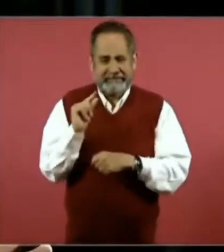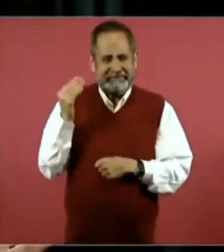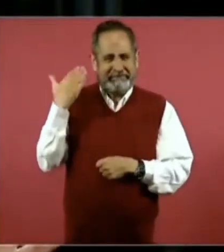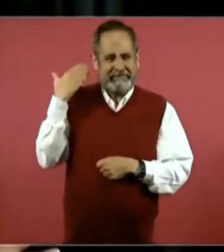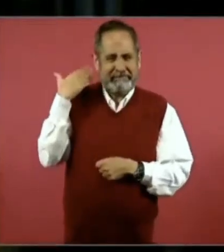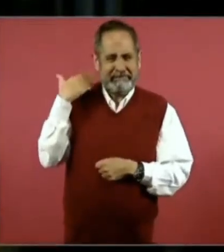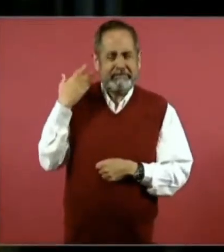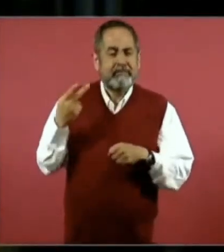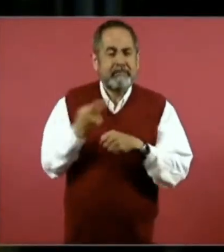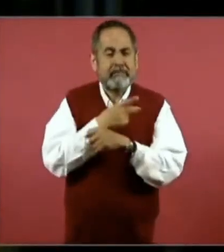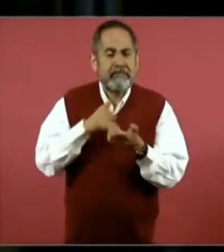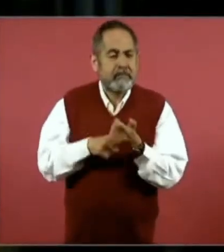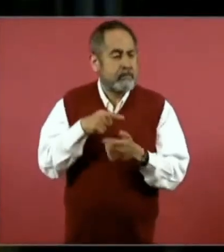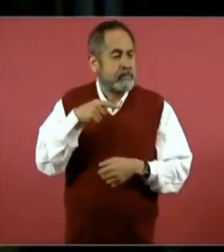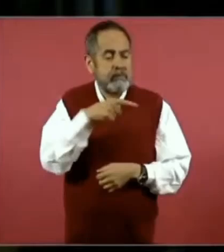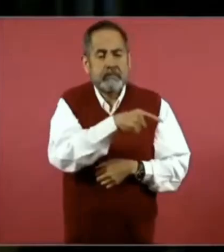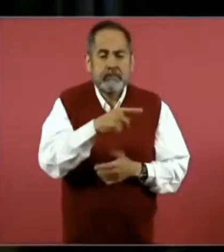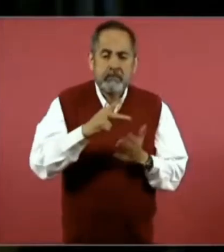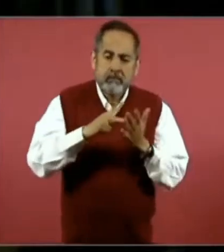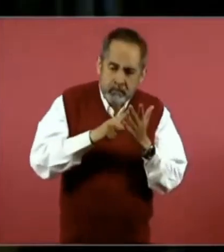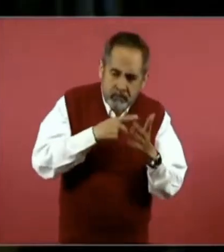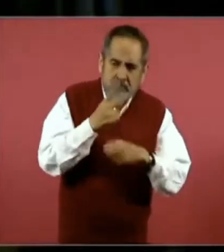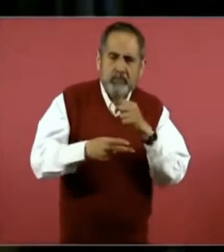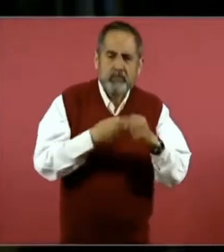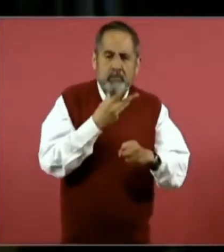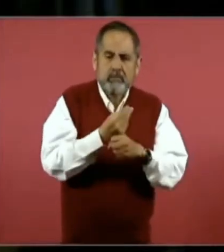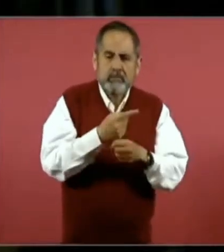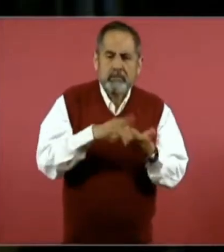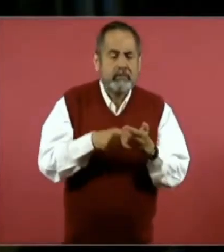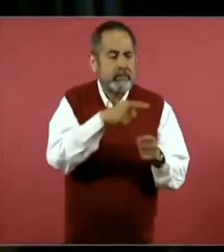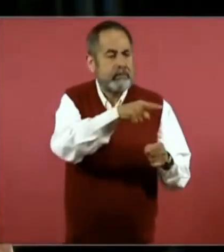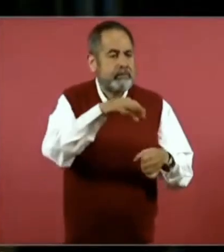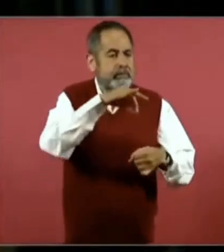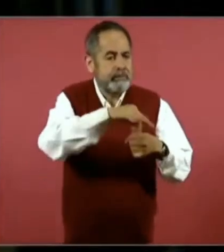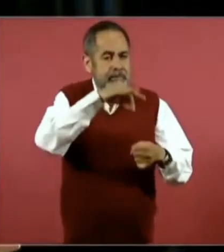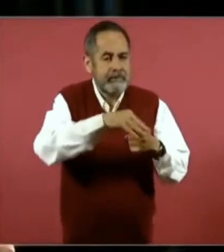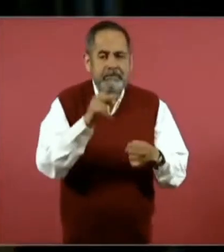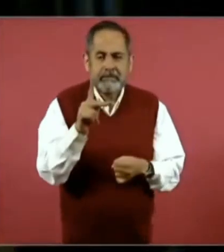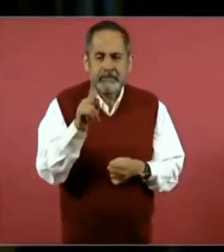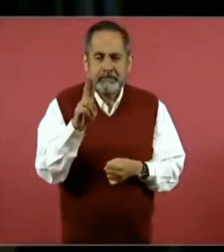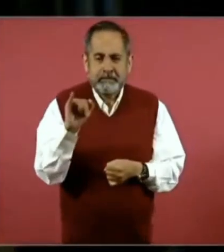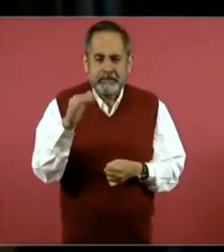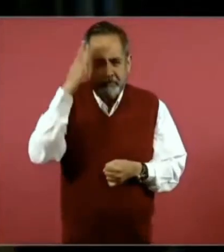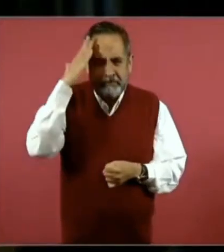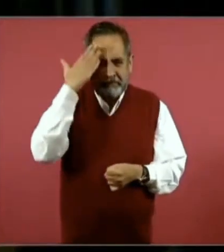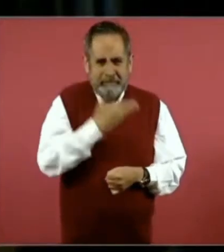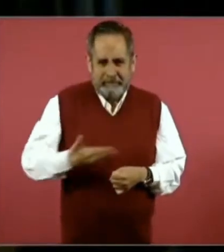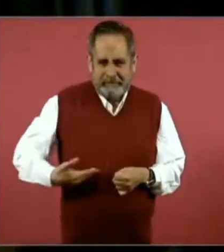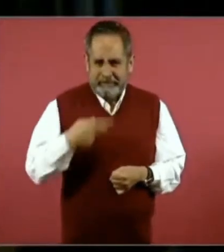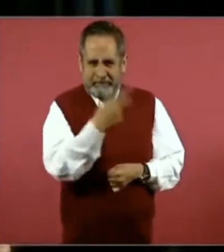sobre la reelección del dirigente nacional Alejandro Moreno y